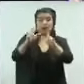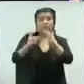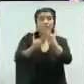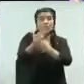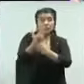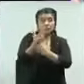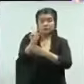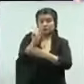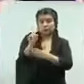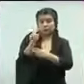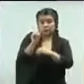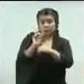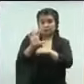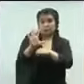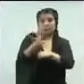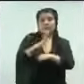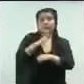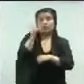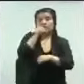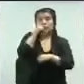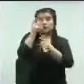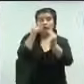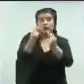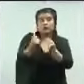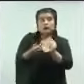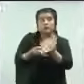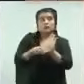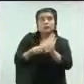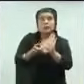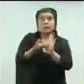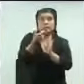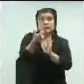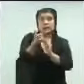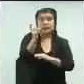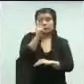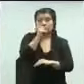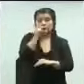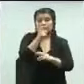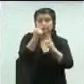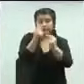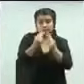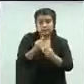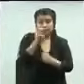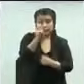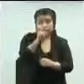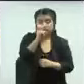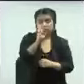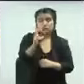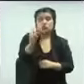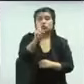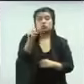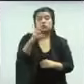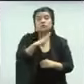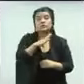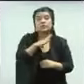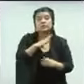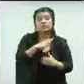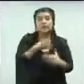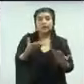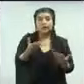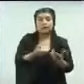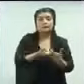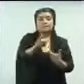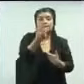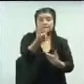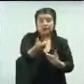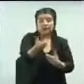son, no teníamos fondos para cancelar estos estudios, no estaban dentro del presupuesto y por eso es que no se habían pagado